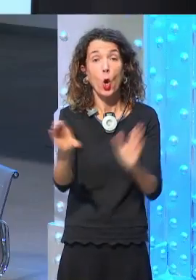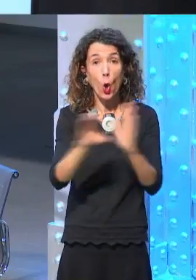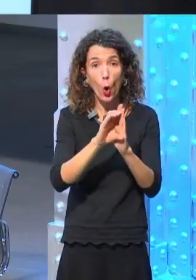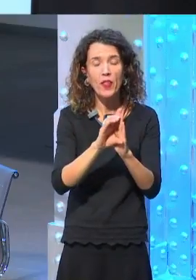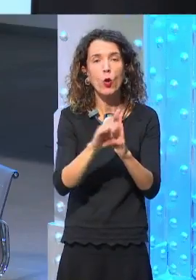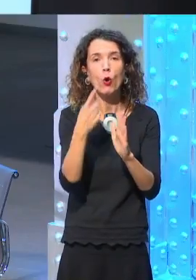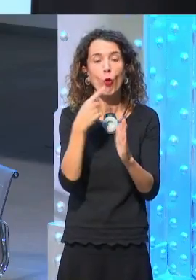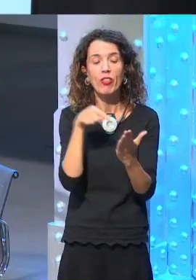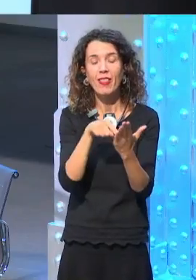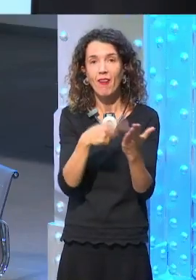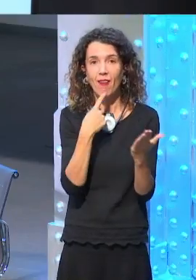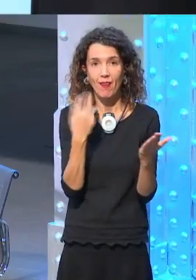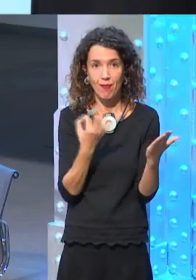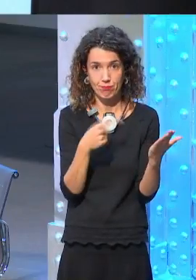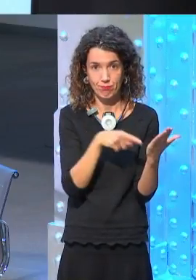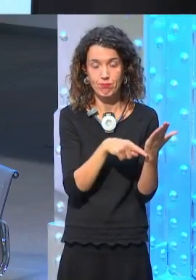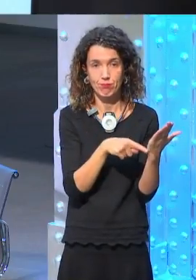nos cuenta